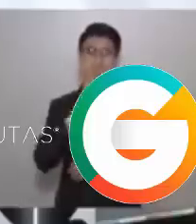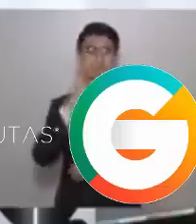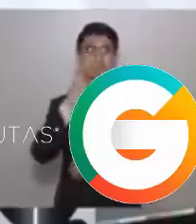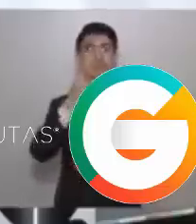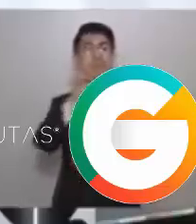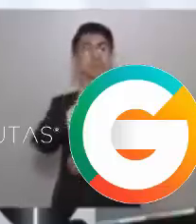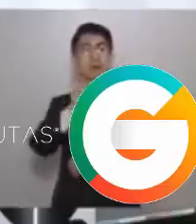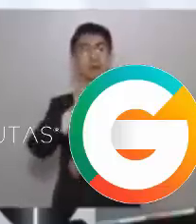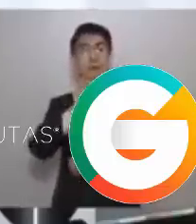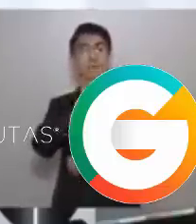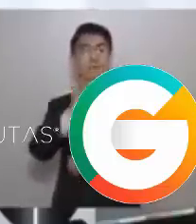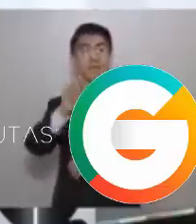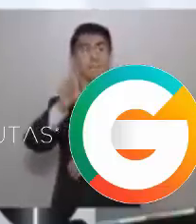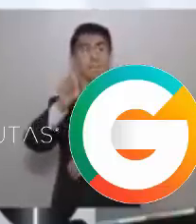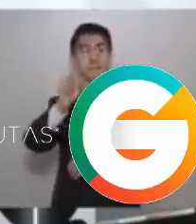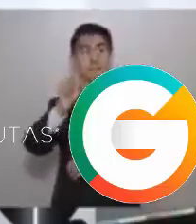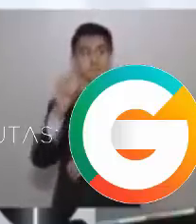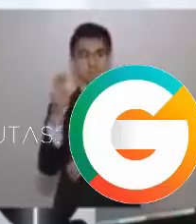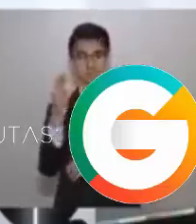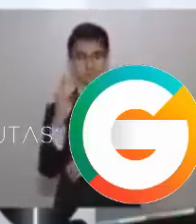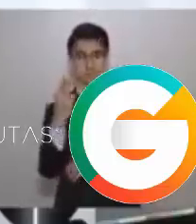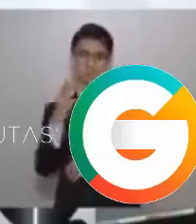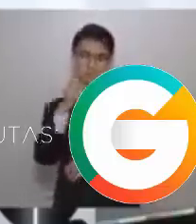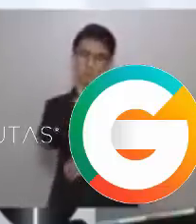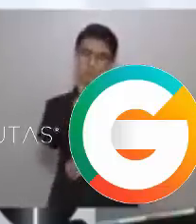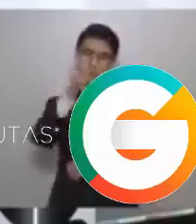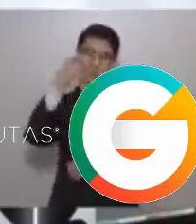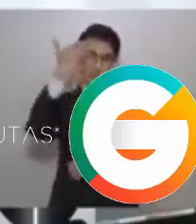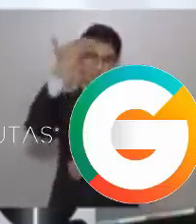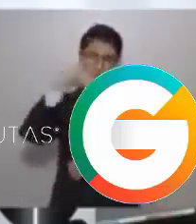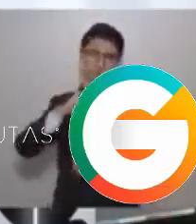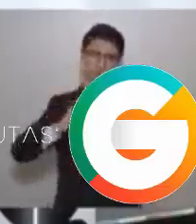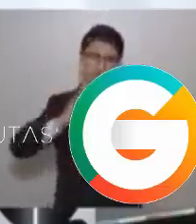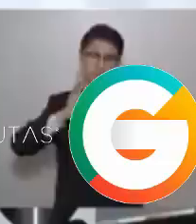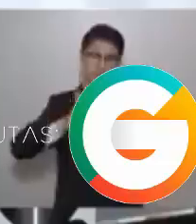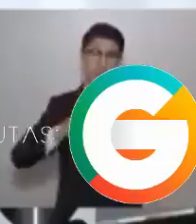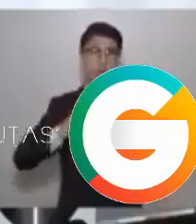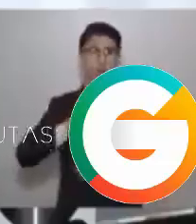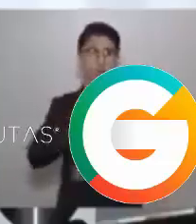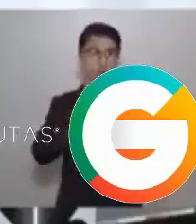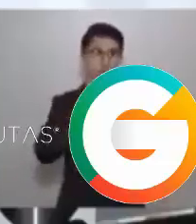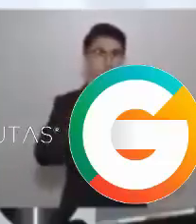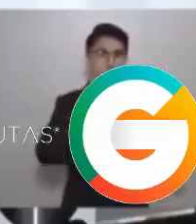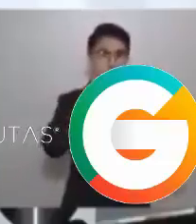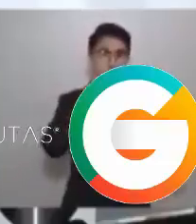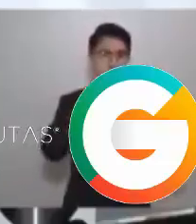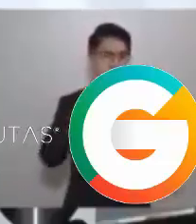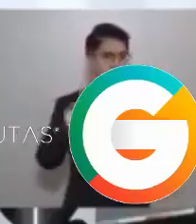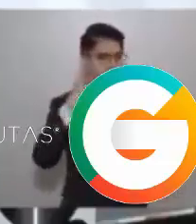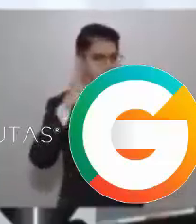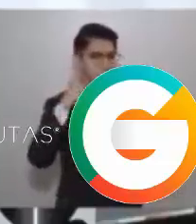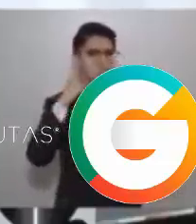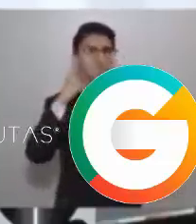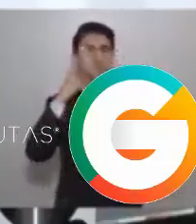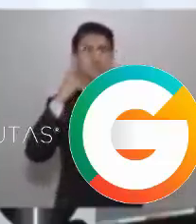mayo. Como ustedes bien saben, les informamos que fuimos enterados a